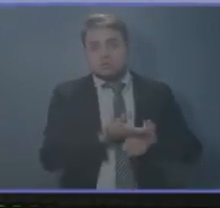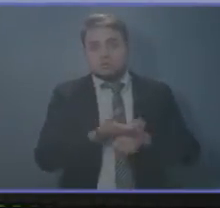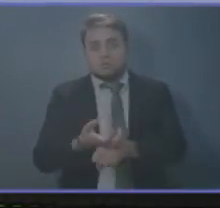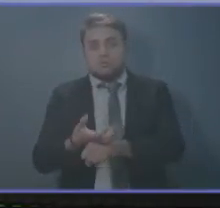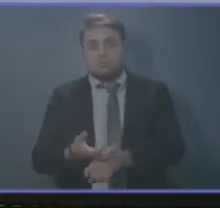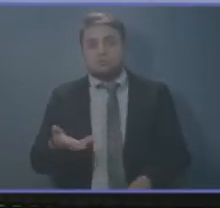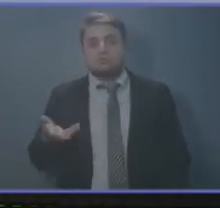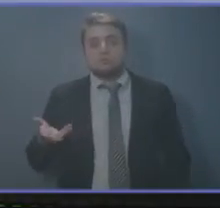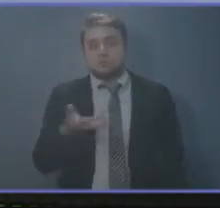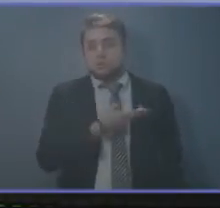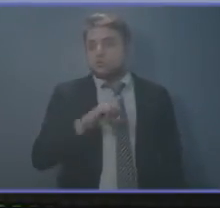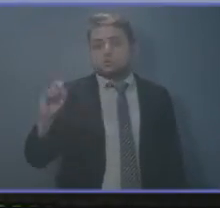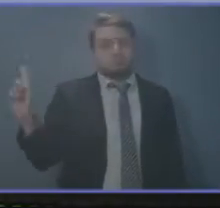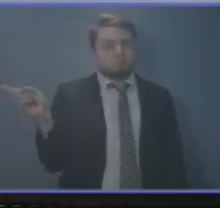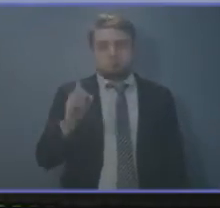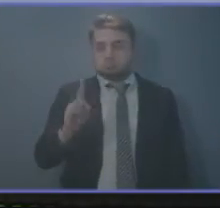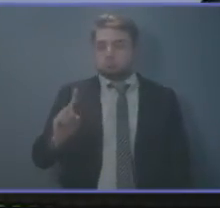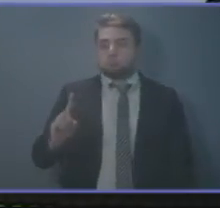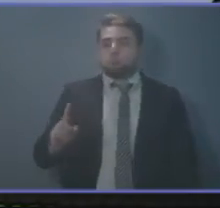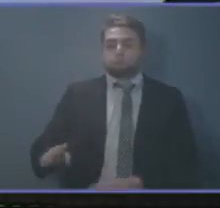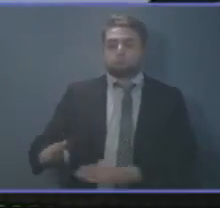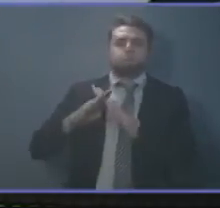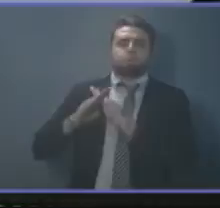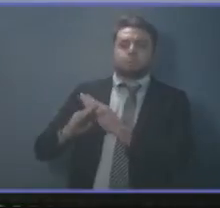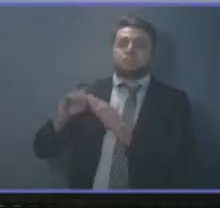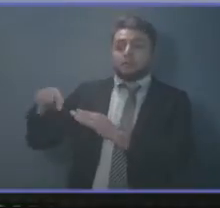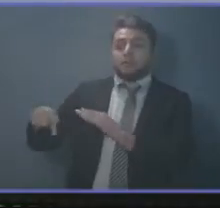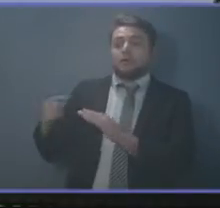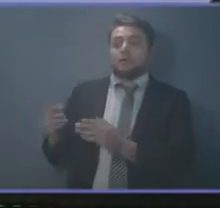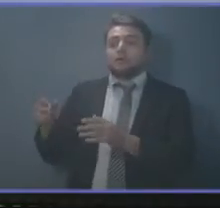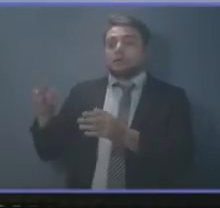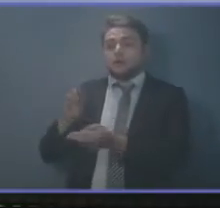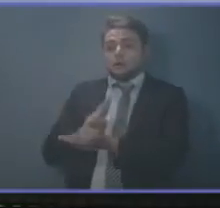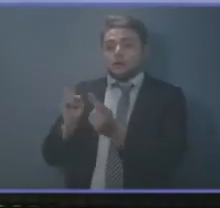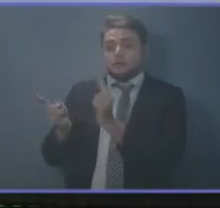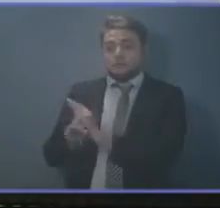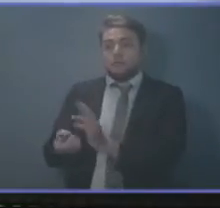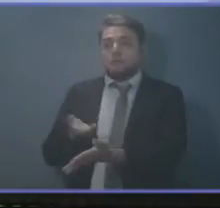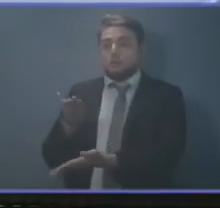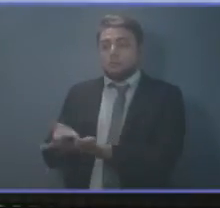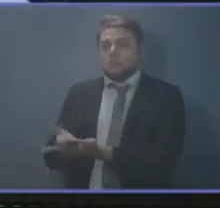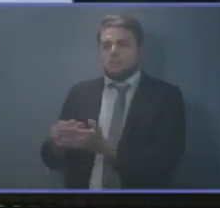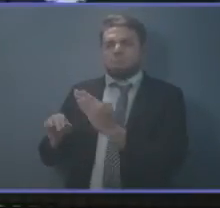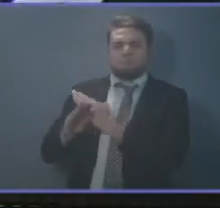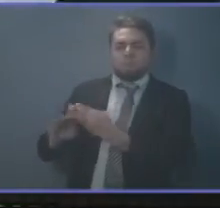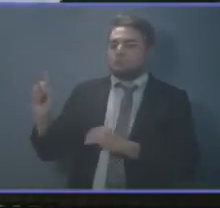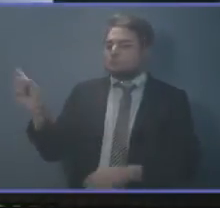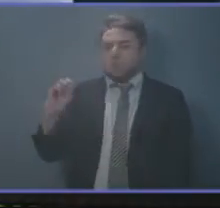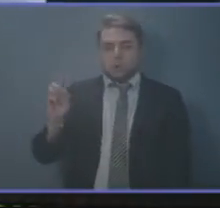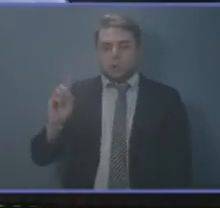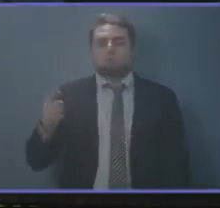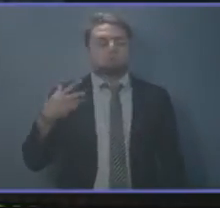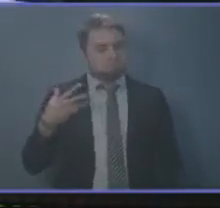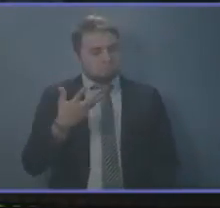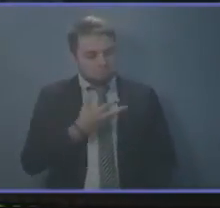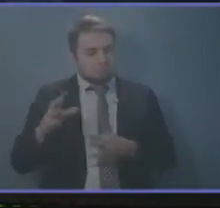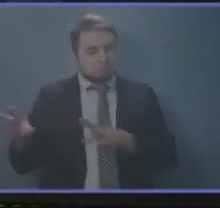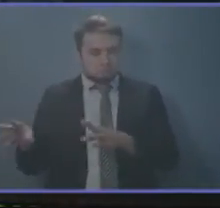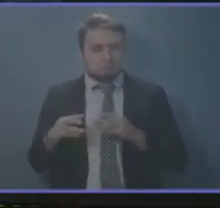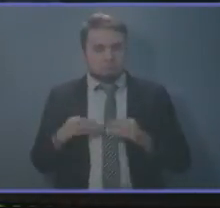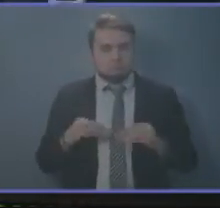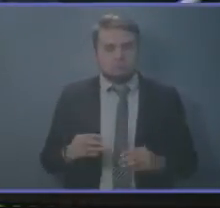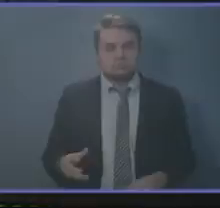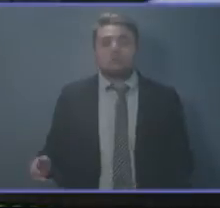oponemos a la aprobación de las reformas propuestas. Además de eso,